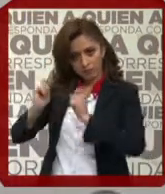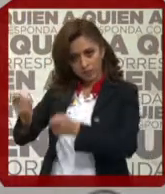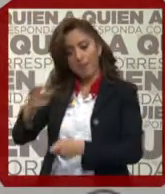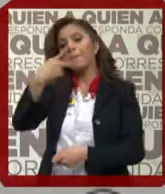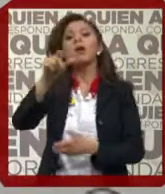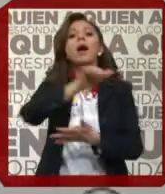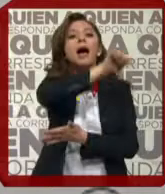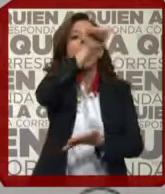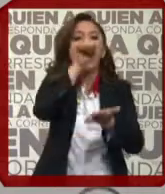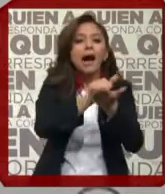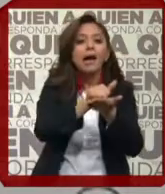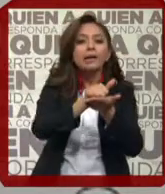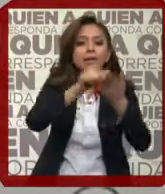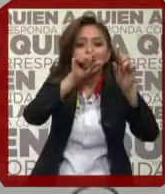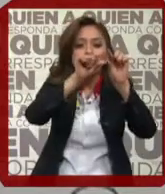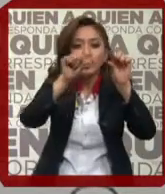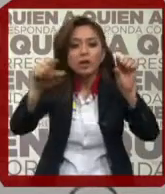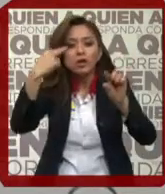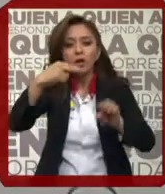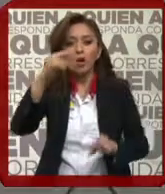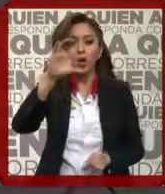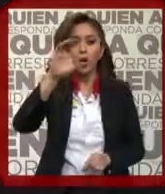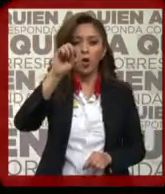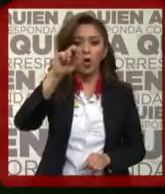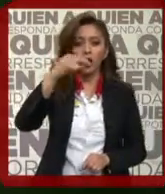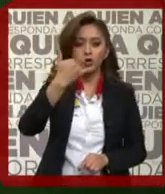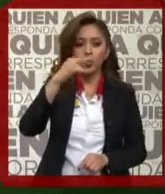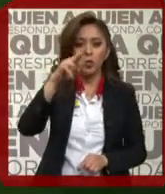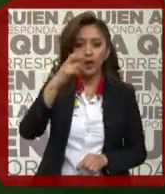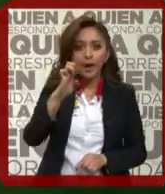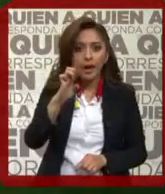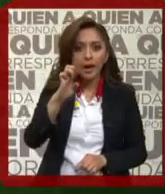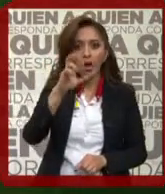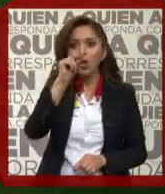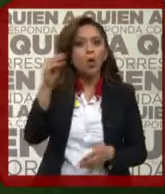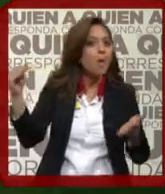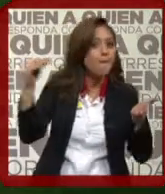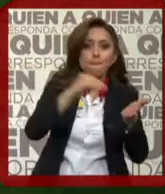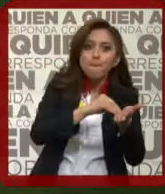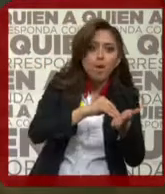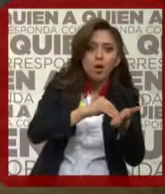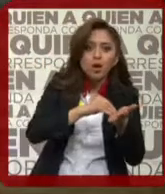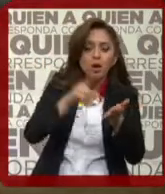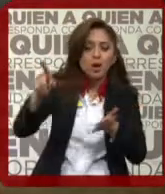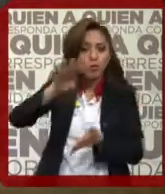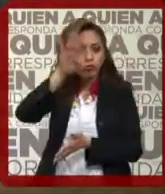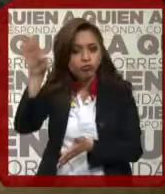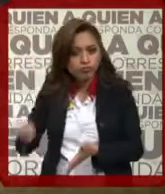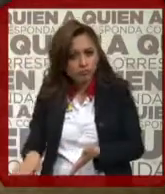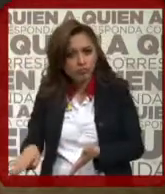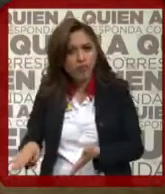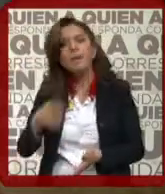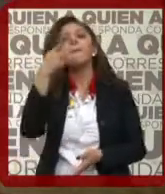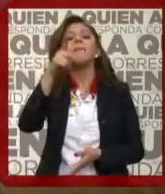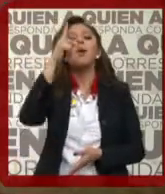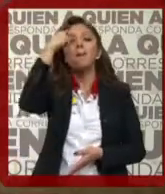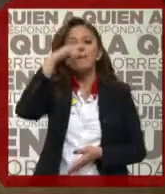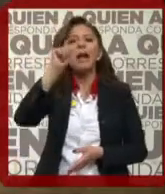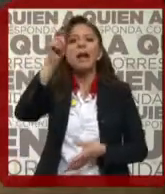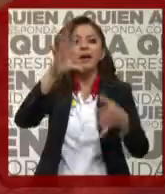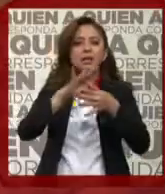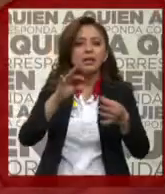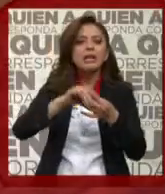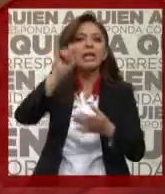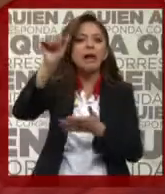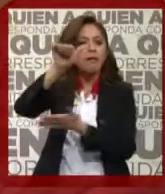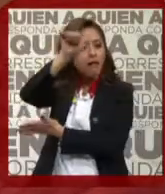su marido, el espacio del cónyuge aparece vacío. No aparezco como esposa en el acta de defunción. Para aclararlo, le piden una copia